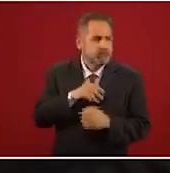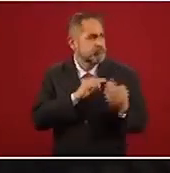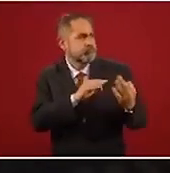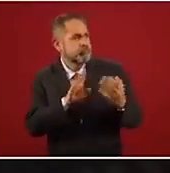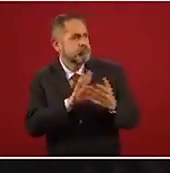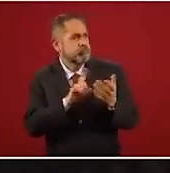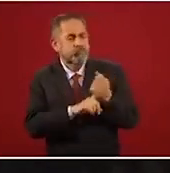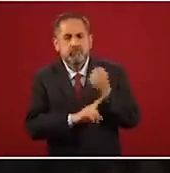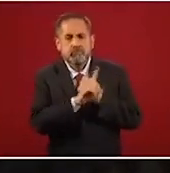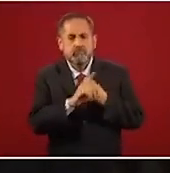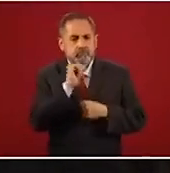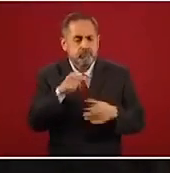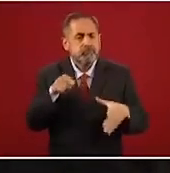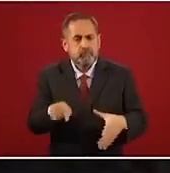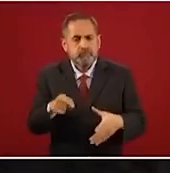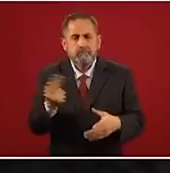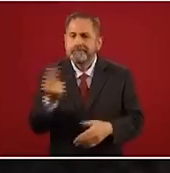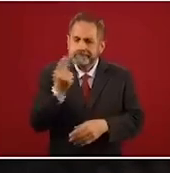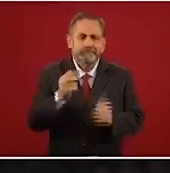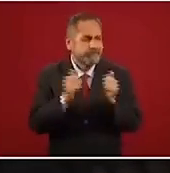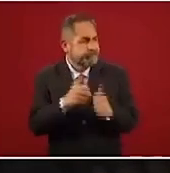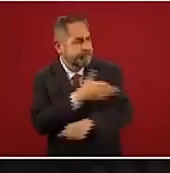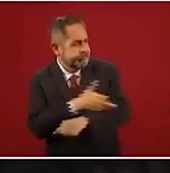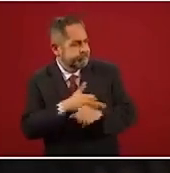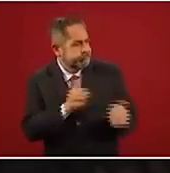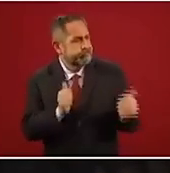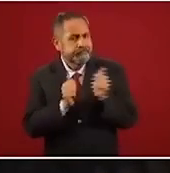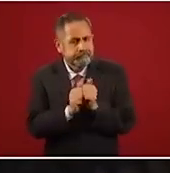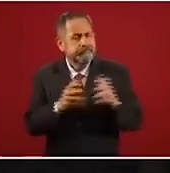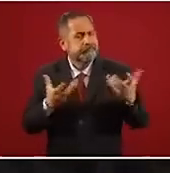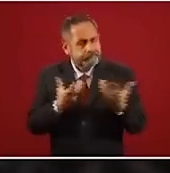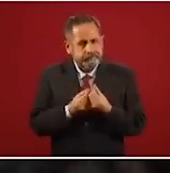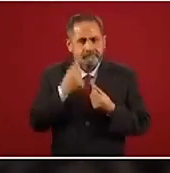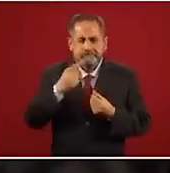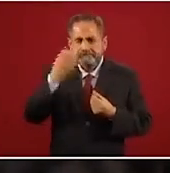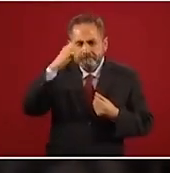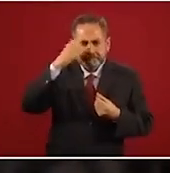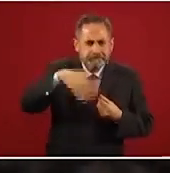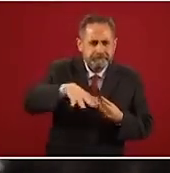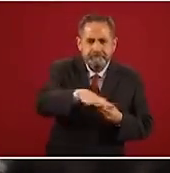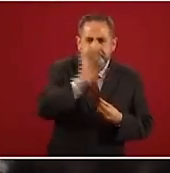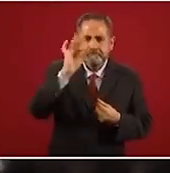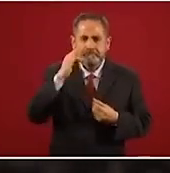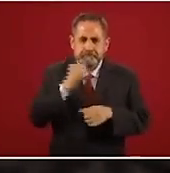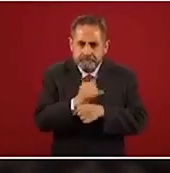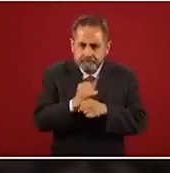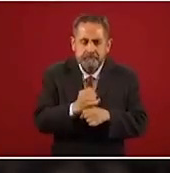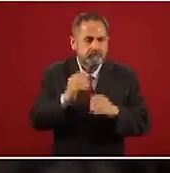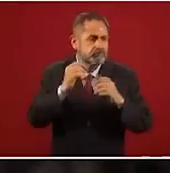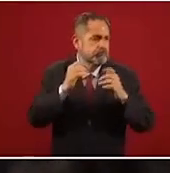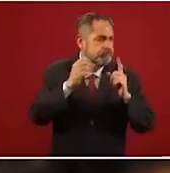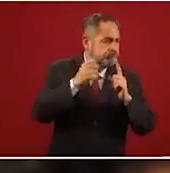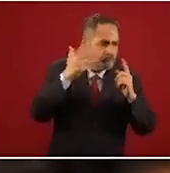esta problemática sin las y los familiares que se han convertido en expertos de búsqueda. de investigación, de